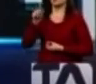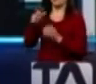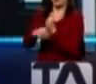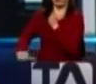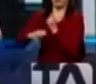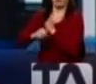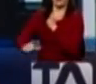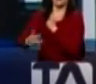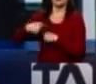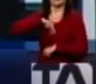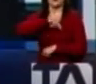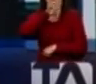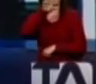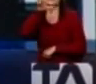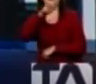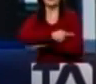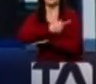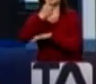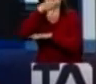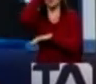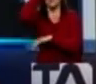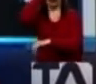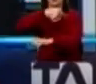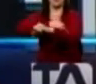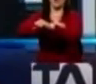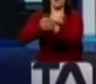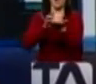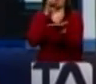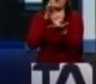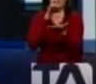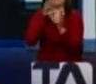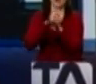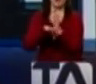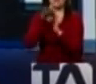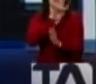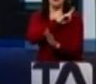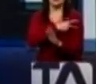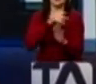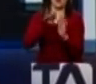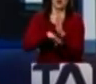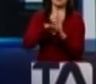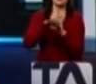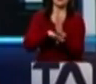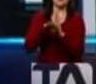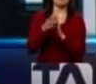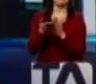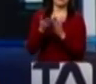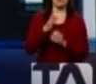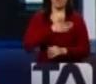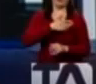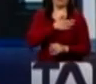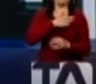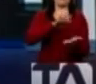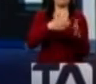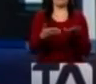gastroenteritis, hemos estado 43 días con ingresos, potasios bajos, y el potasio bajo puede producir un fallo cardíaco. Y mi